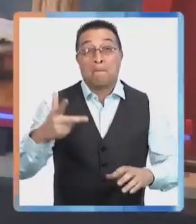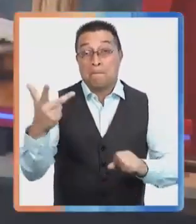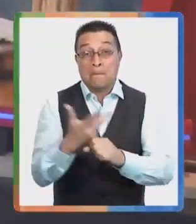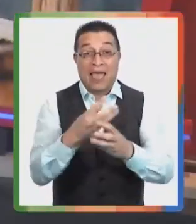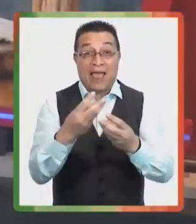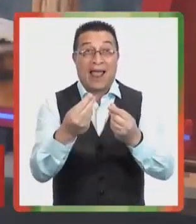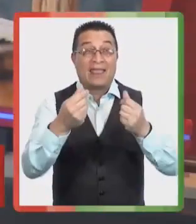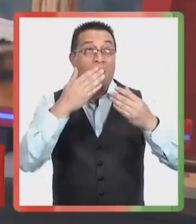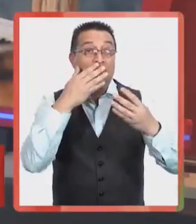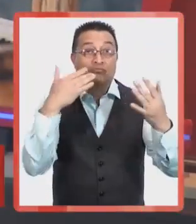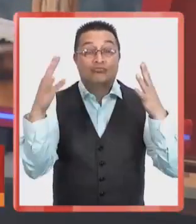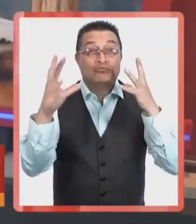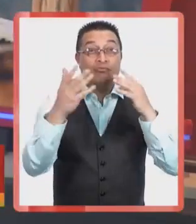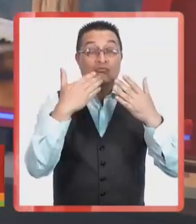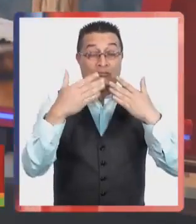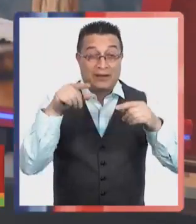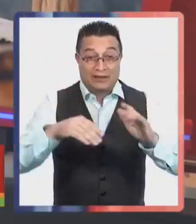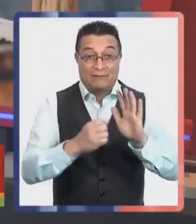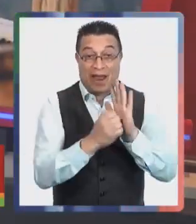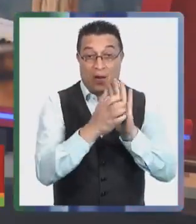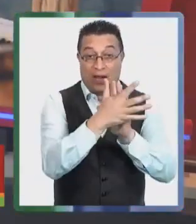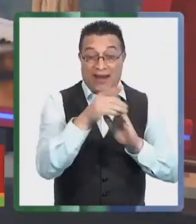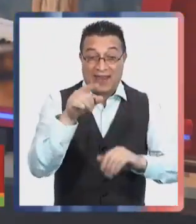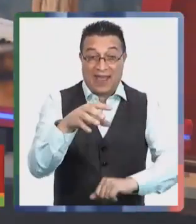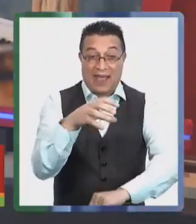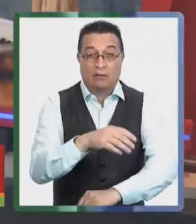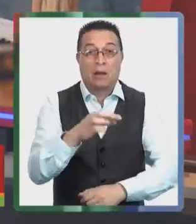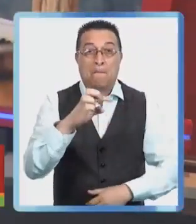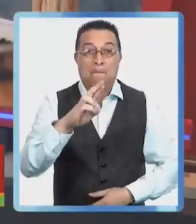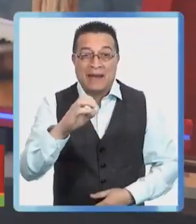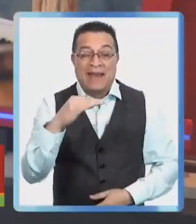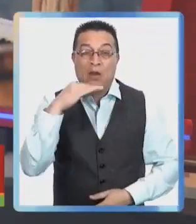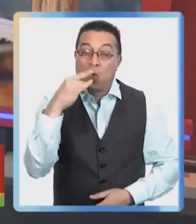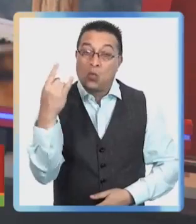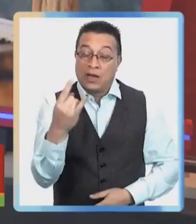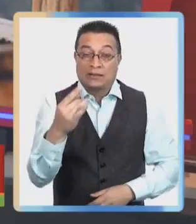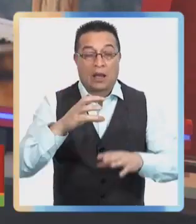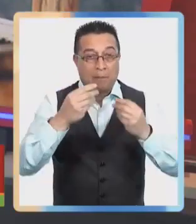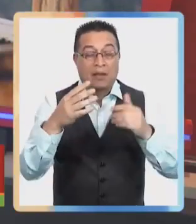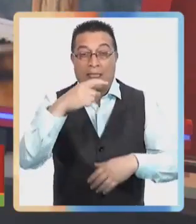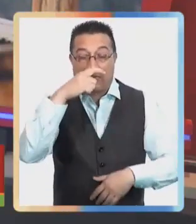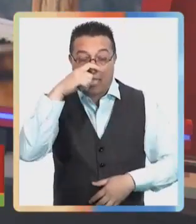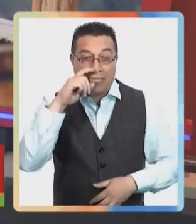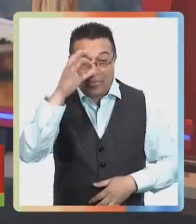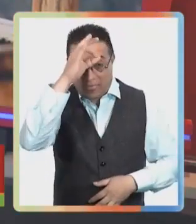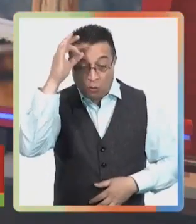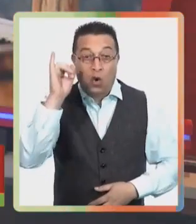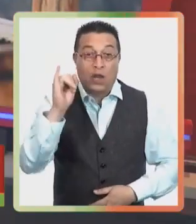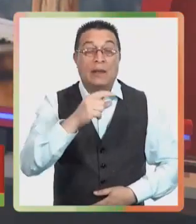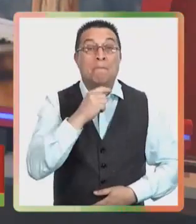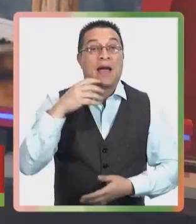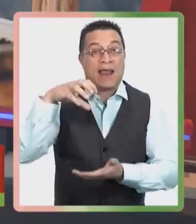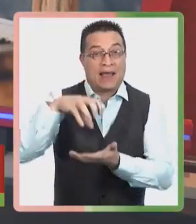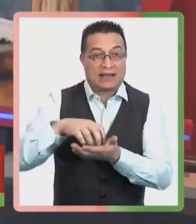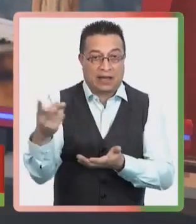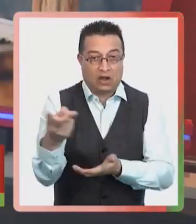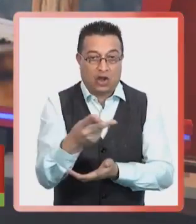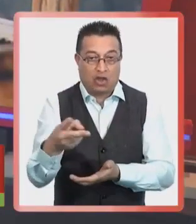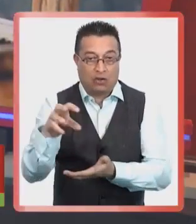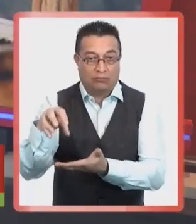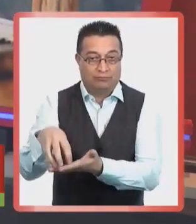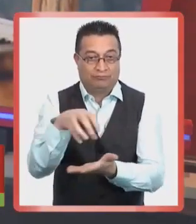y la mala calidad del aire en la región de la araucanía obligó a decretar preemergencia ambiental en las comunas de temuco y padre las casas